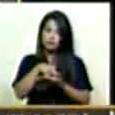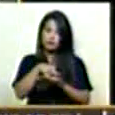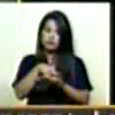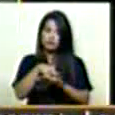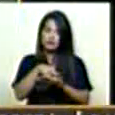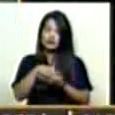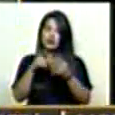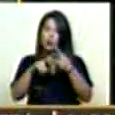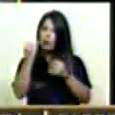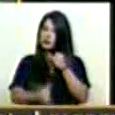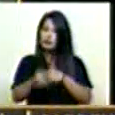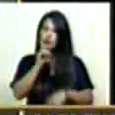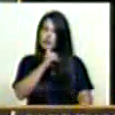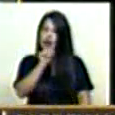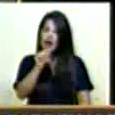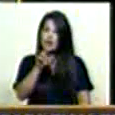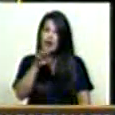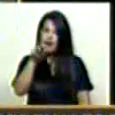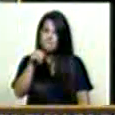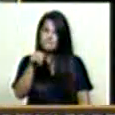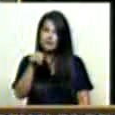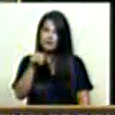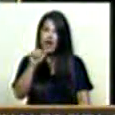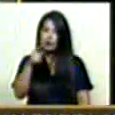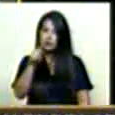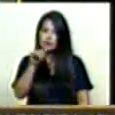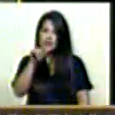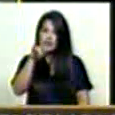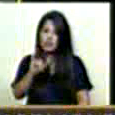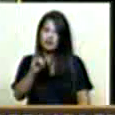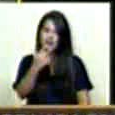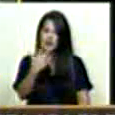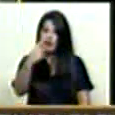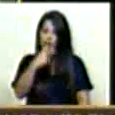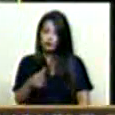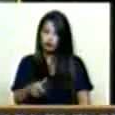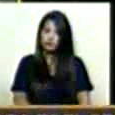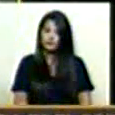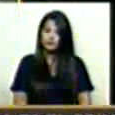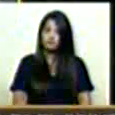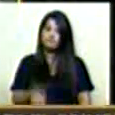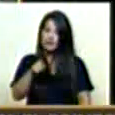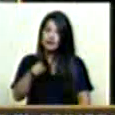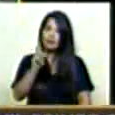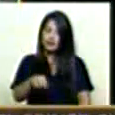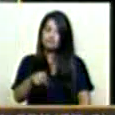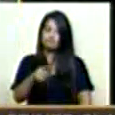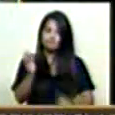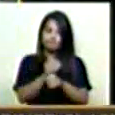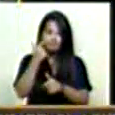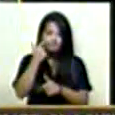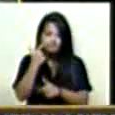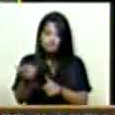y abraham israel agostini agostini de 33 años está ha podido identificarse